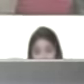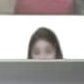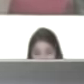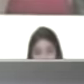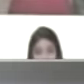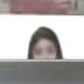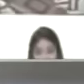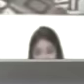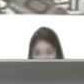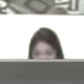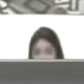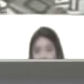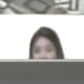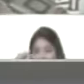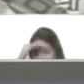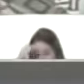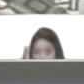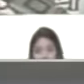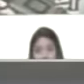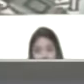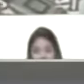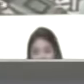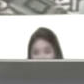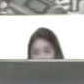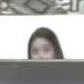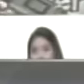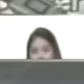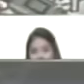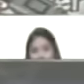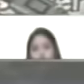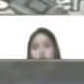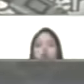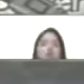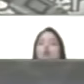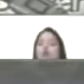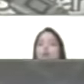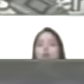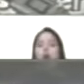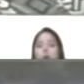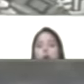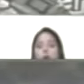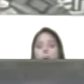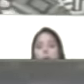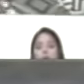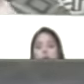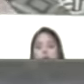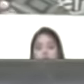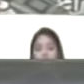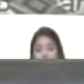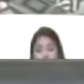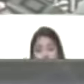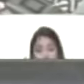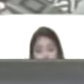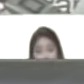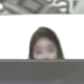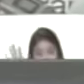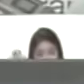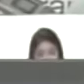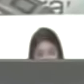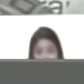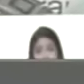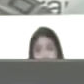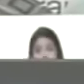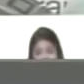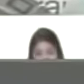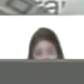permanentemente atendiendo nuestros deberes como funcionarios del servicio penitenciario. Y gracias a Dios pudimos